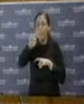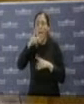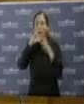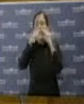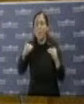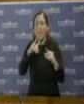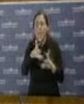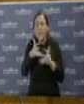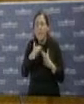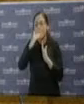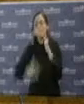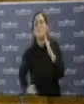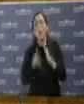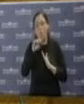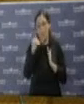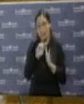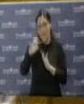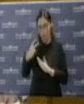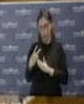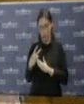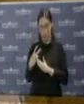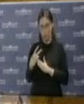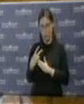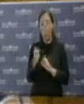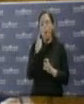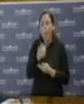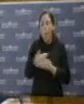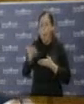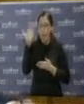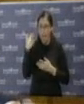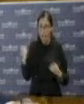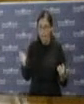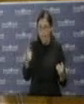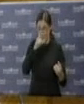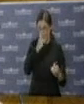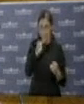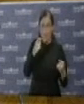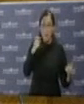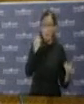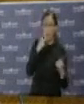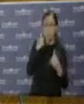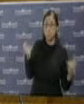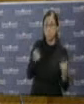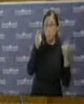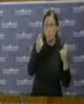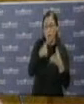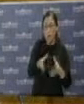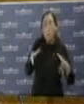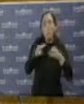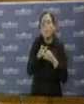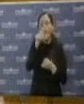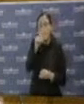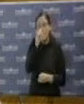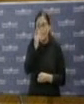que ganaban menos de 12.000 euros. ¿Cuándo anunciaron el impuesto de las bolsas de plástico? Que no